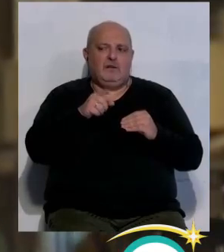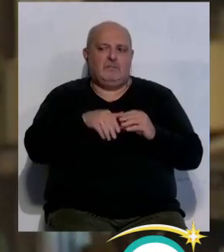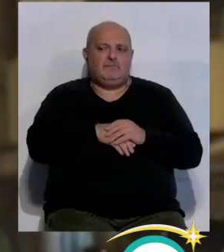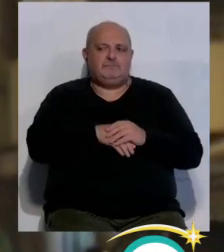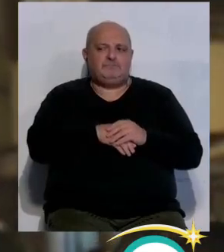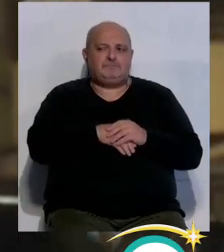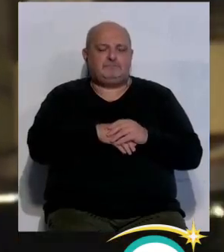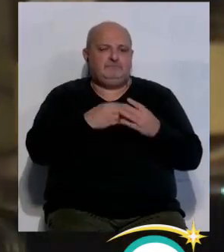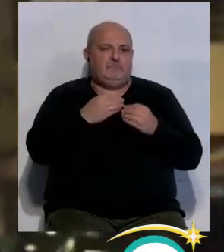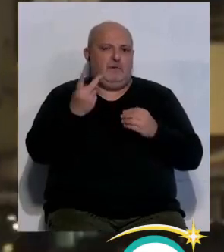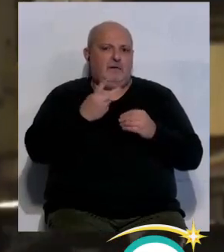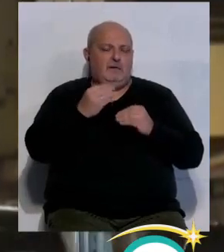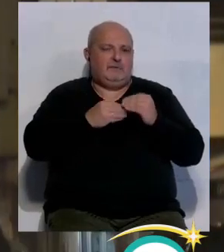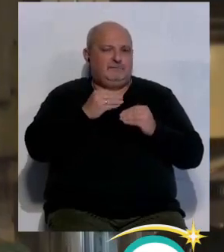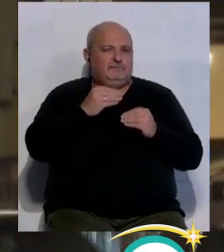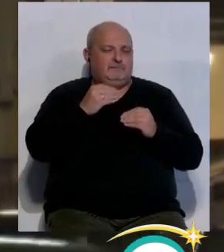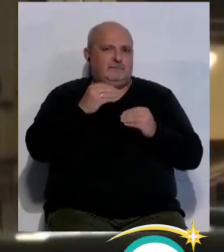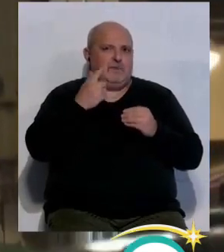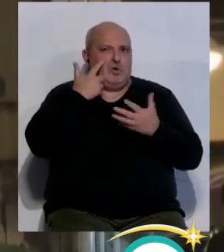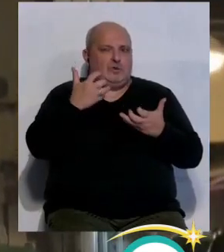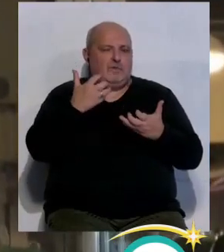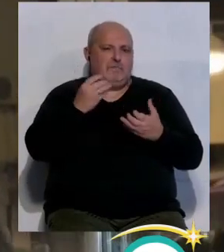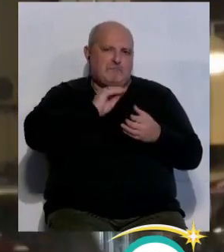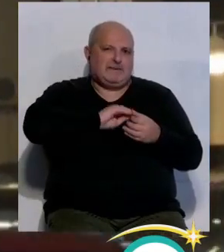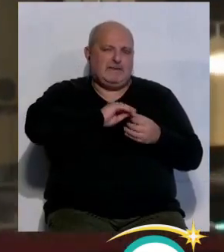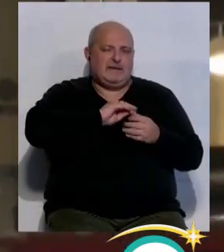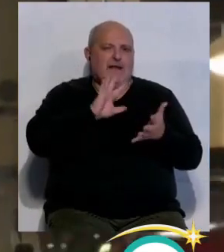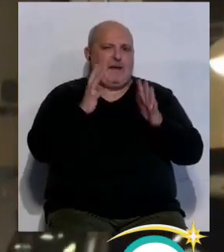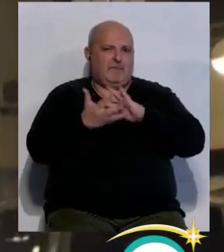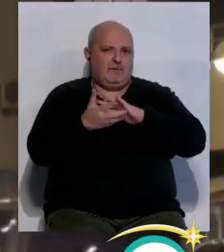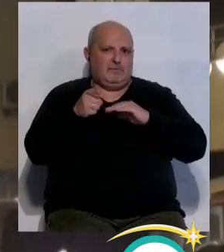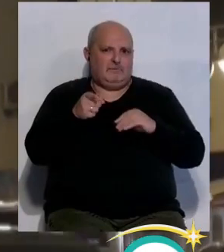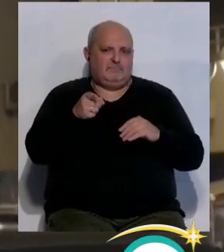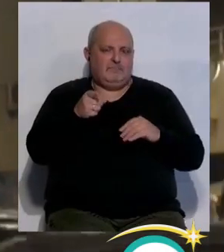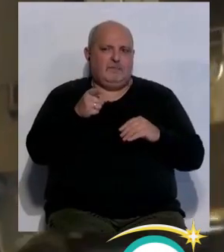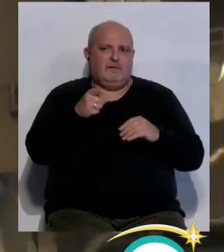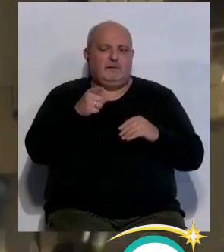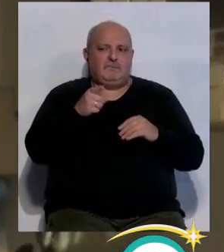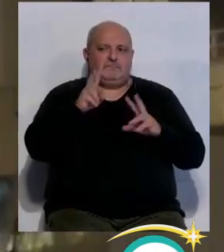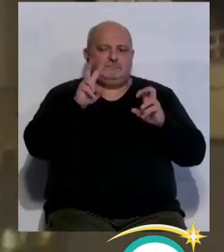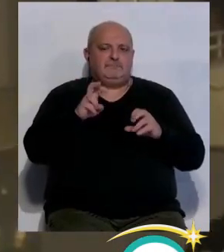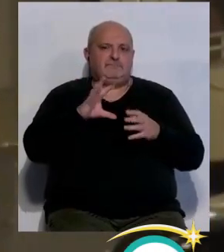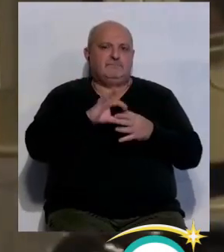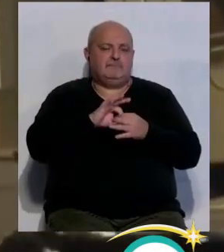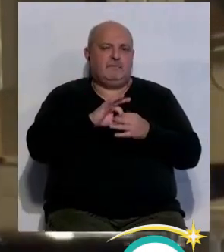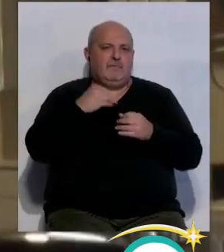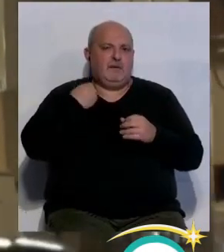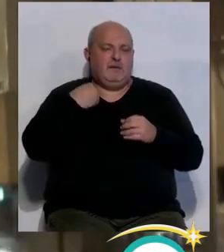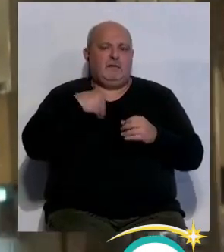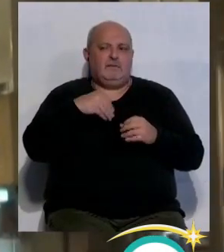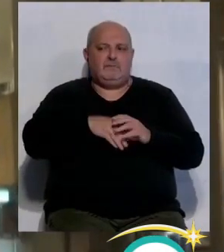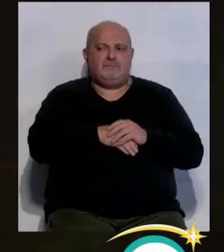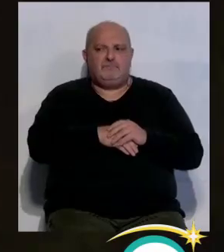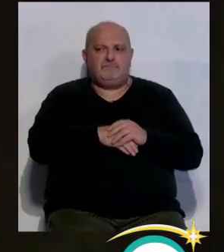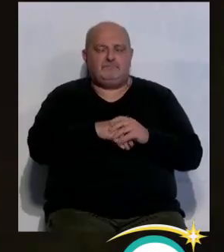que han hecho junto con nosotros, hemos notado bastante cambio en ese sentido, en el de